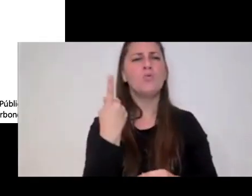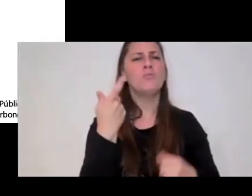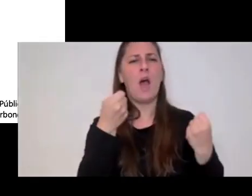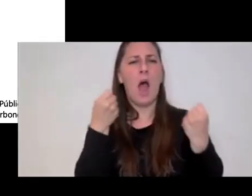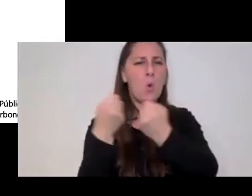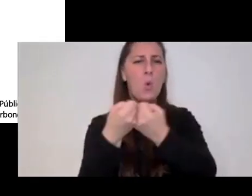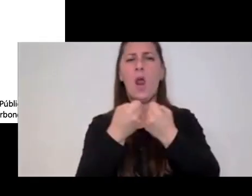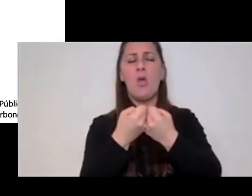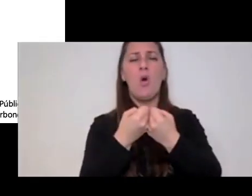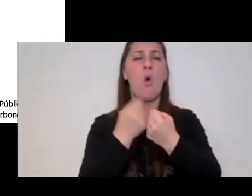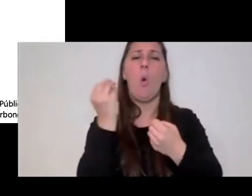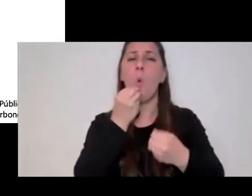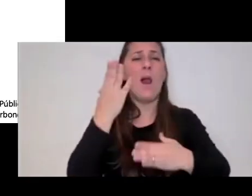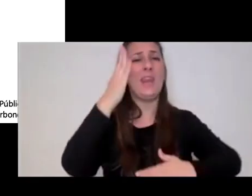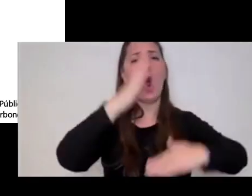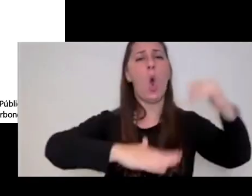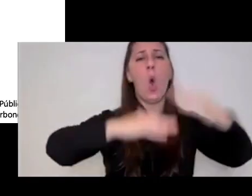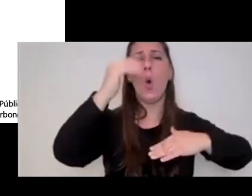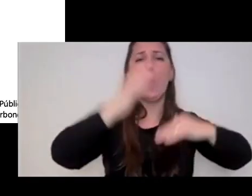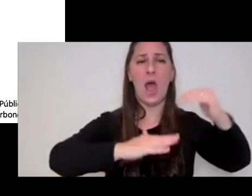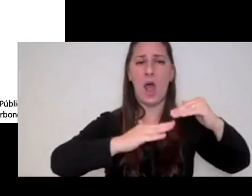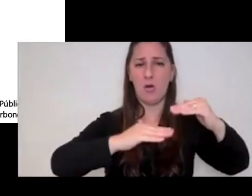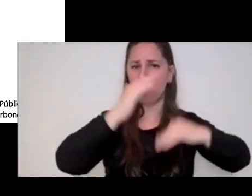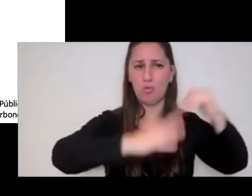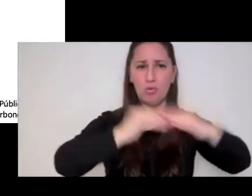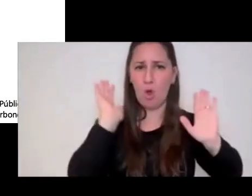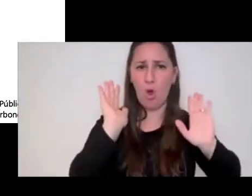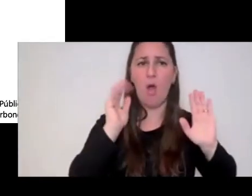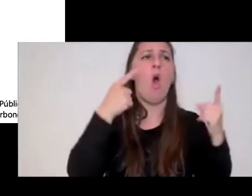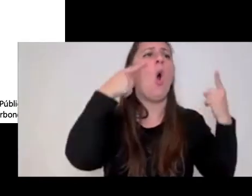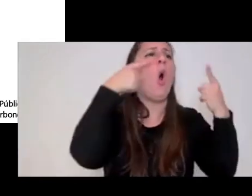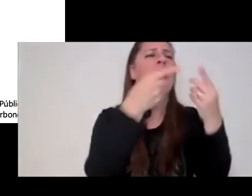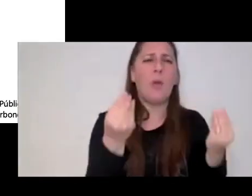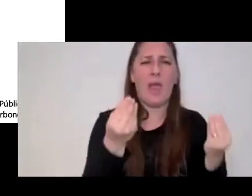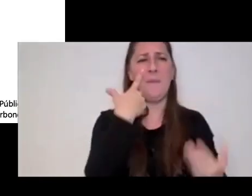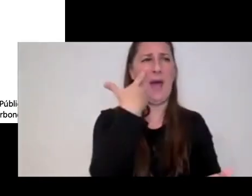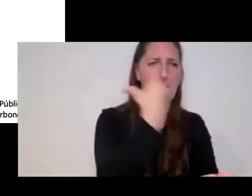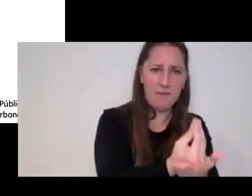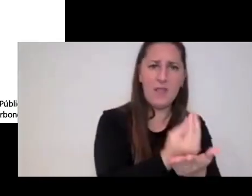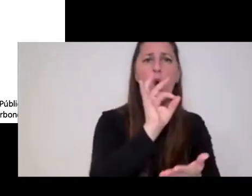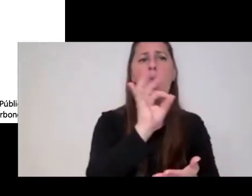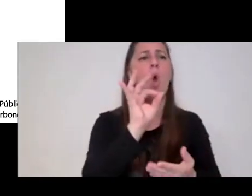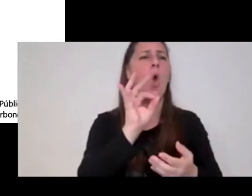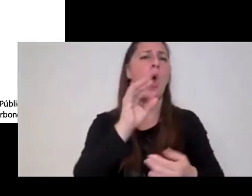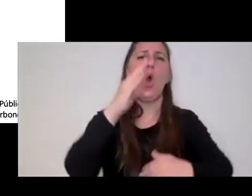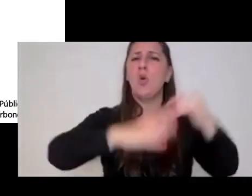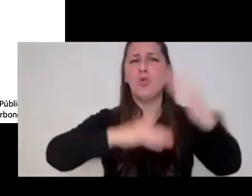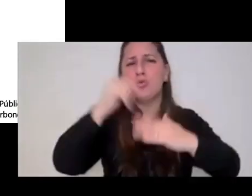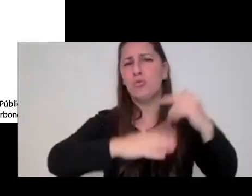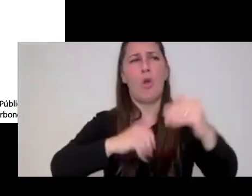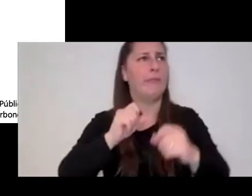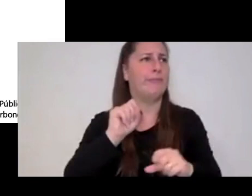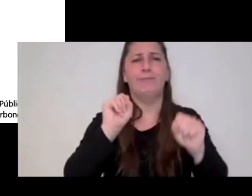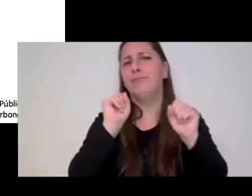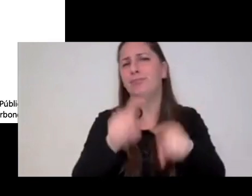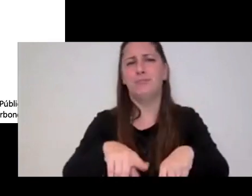obra inmobiliaria y no nos va a importar el destino, es decir, ya sea vivienda o ya sea una construcción de carácter